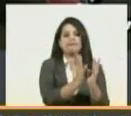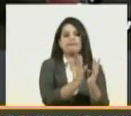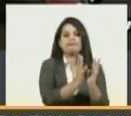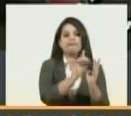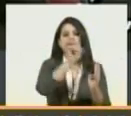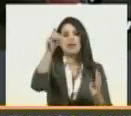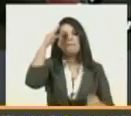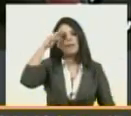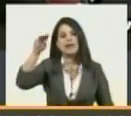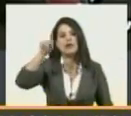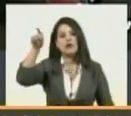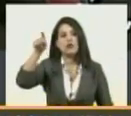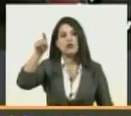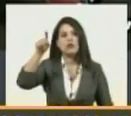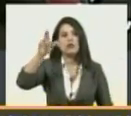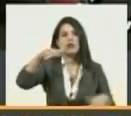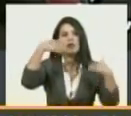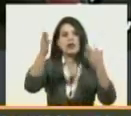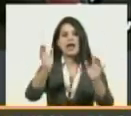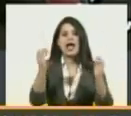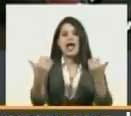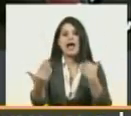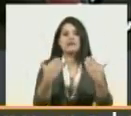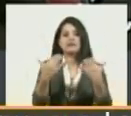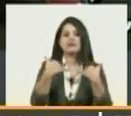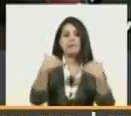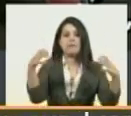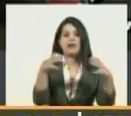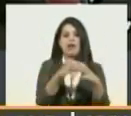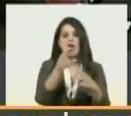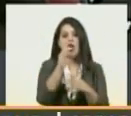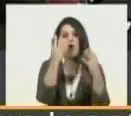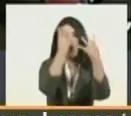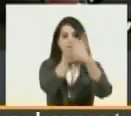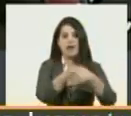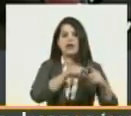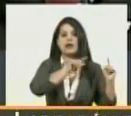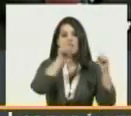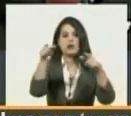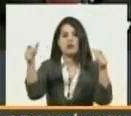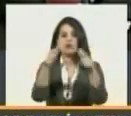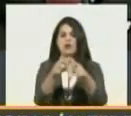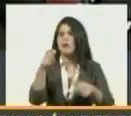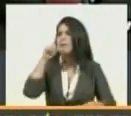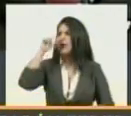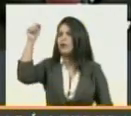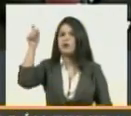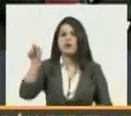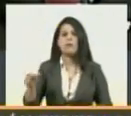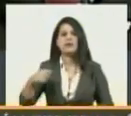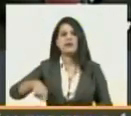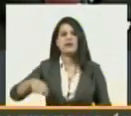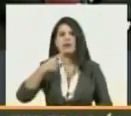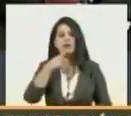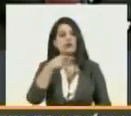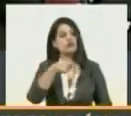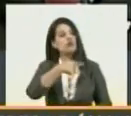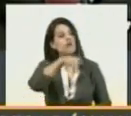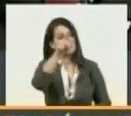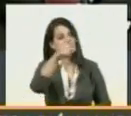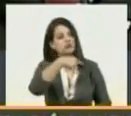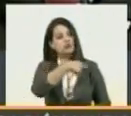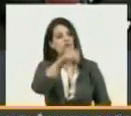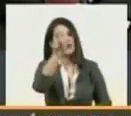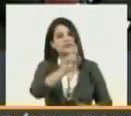en el marco de la próxima Asamblea General de la OEA. El presidente Maduro me dijo, vas y